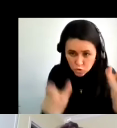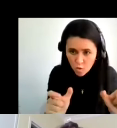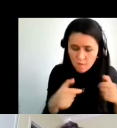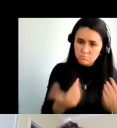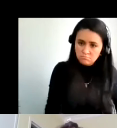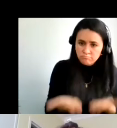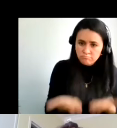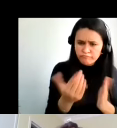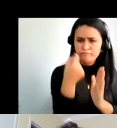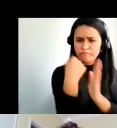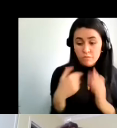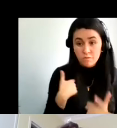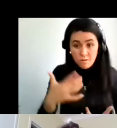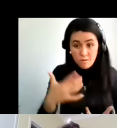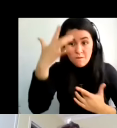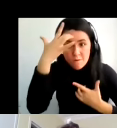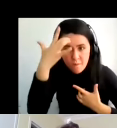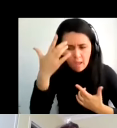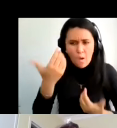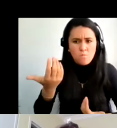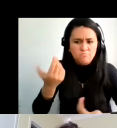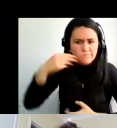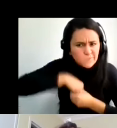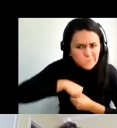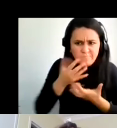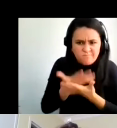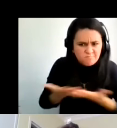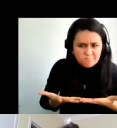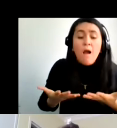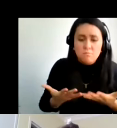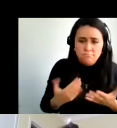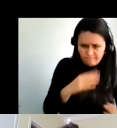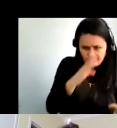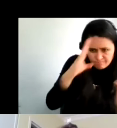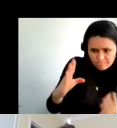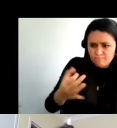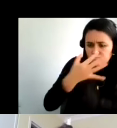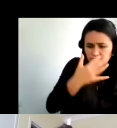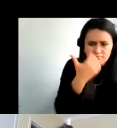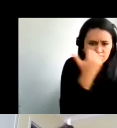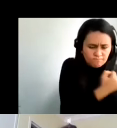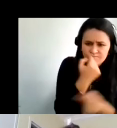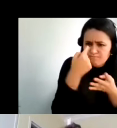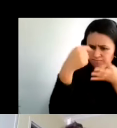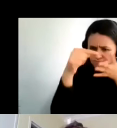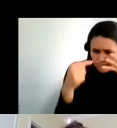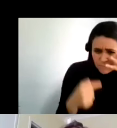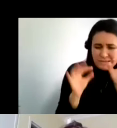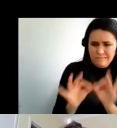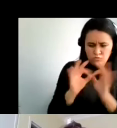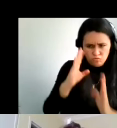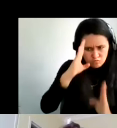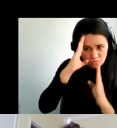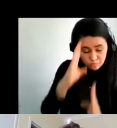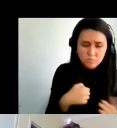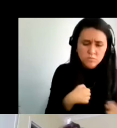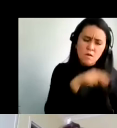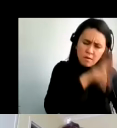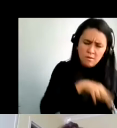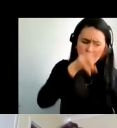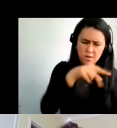tratamiento indicado. Esto no recibió la debida cobertura en todos los artículos que revisamos. Asimismo, hay